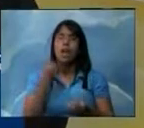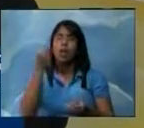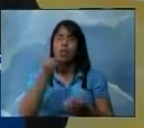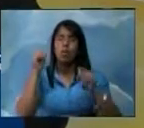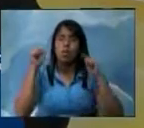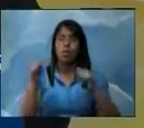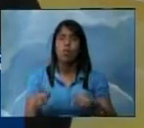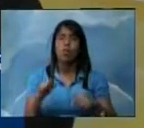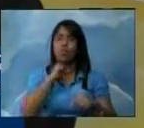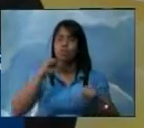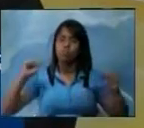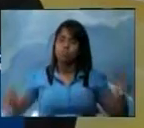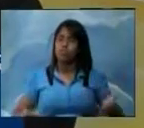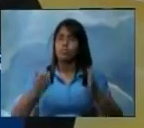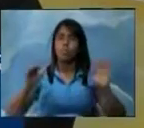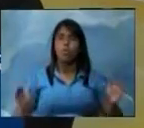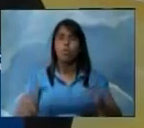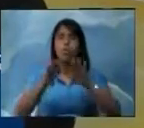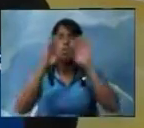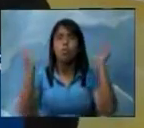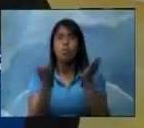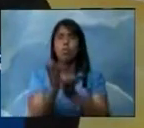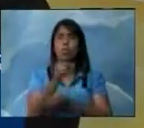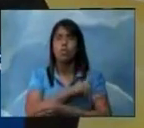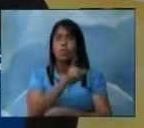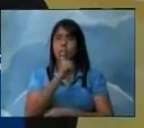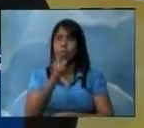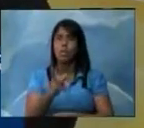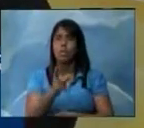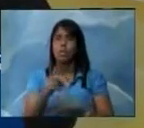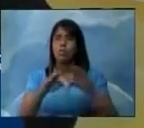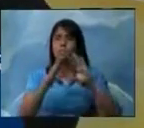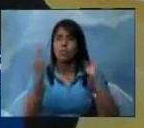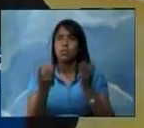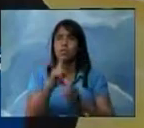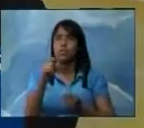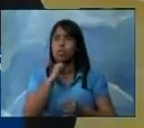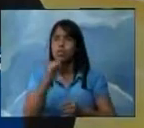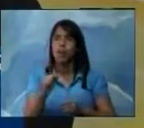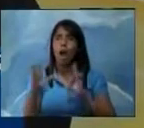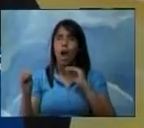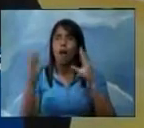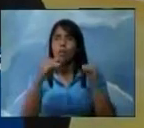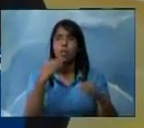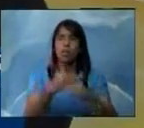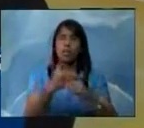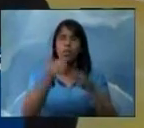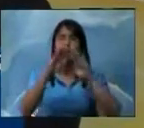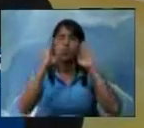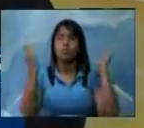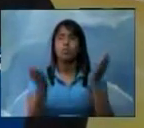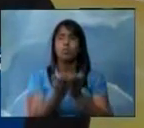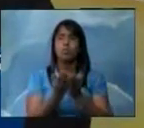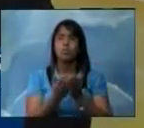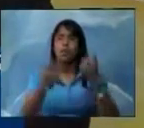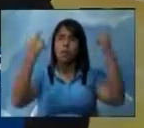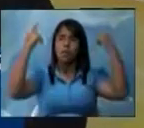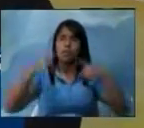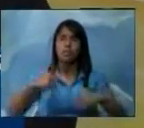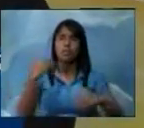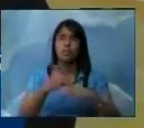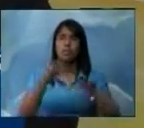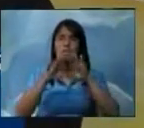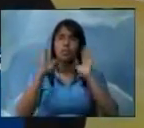es incitado por el mundo de maldad, por el mundo pagano, a hablar como el mundo, a vestirse como el